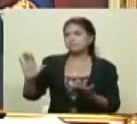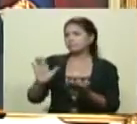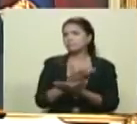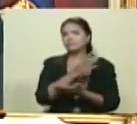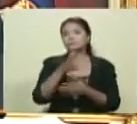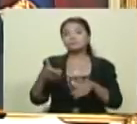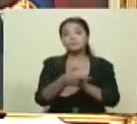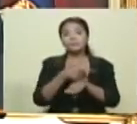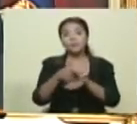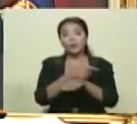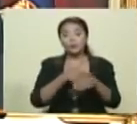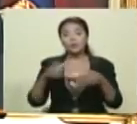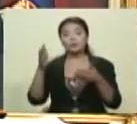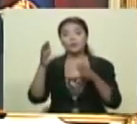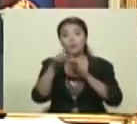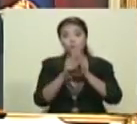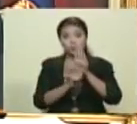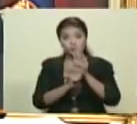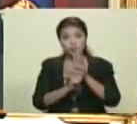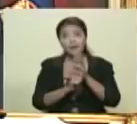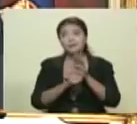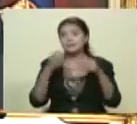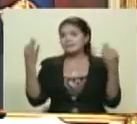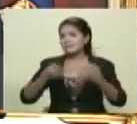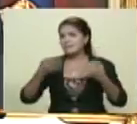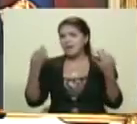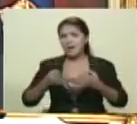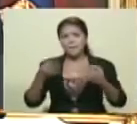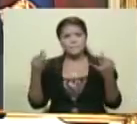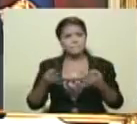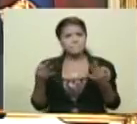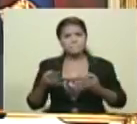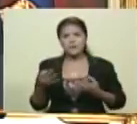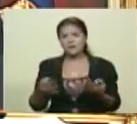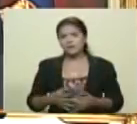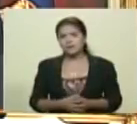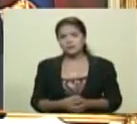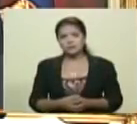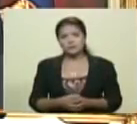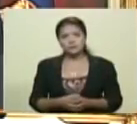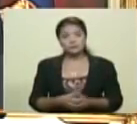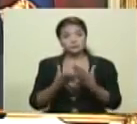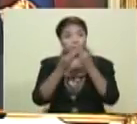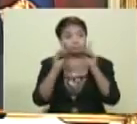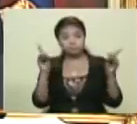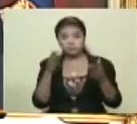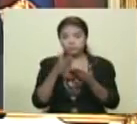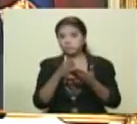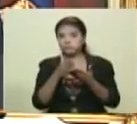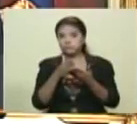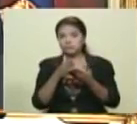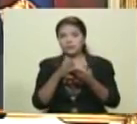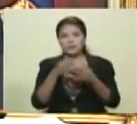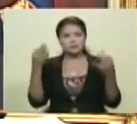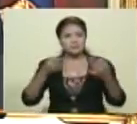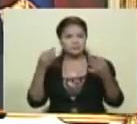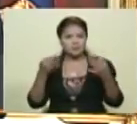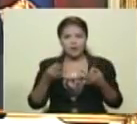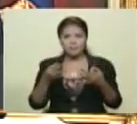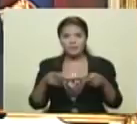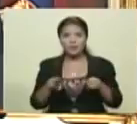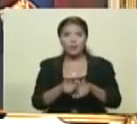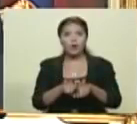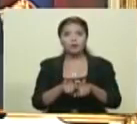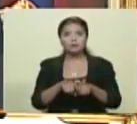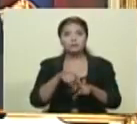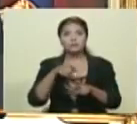gobiernos constitucionales y una permanente fragilidad democrática en una región que ha sido tratada siempre como el patio